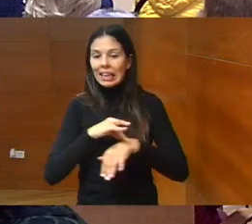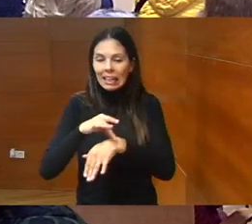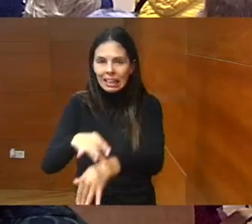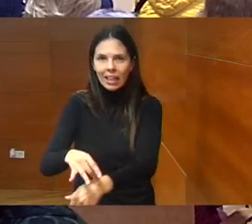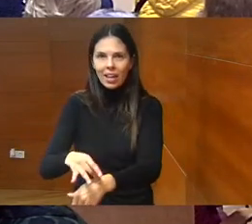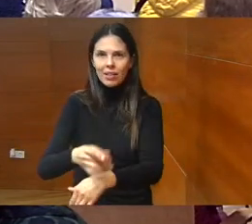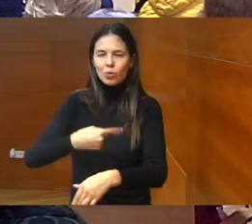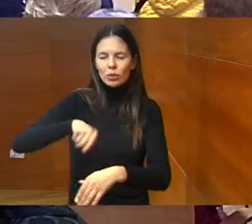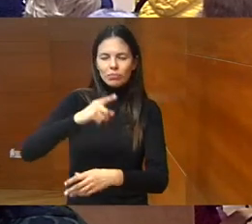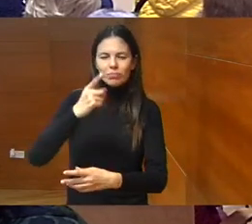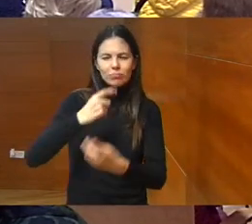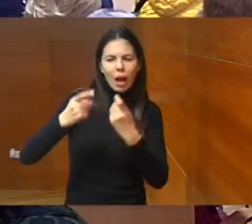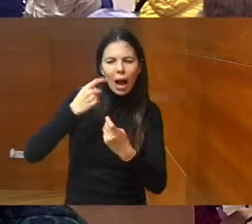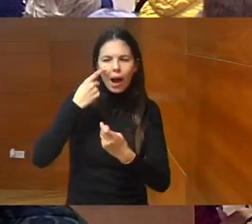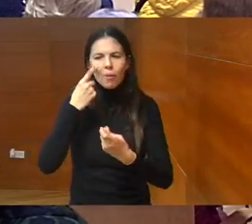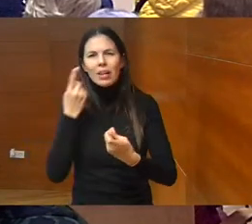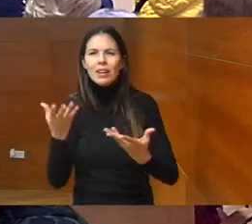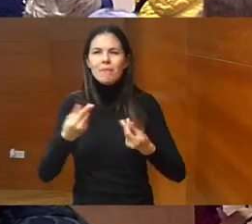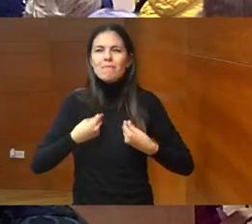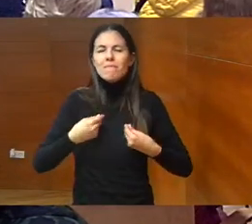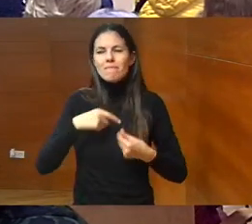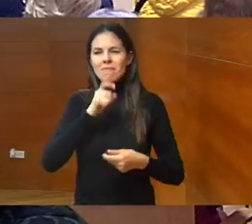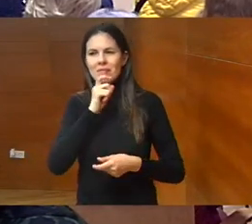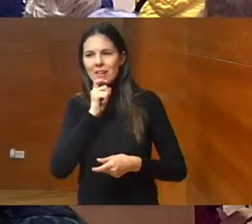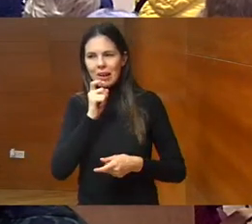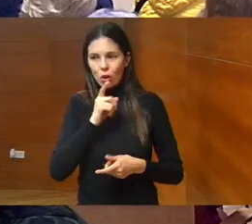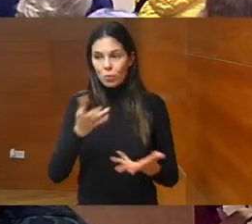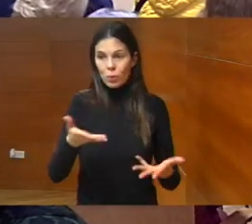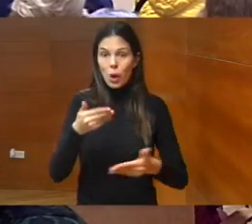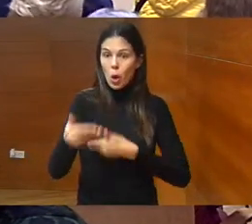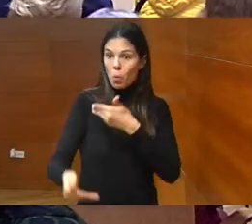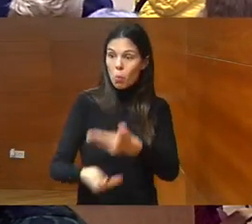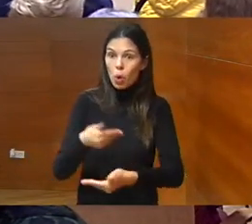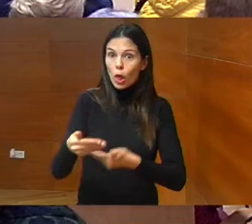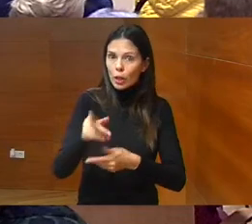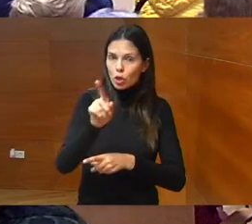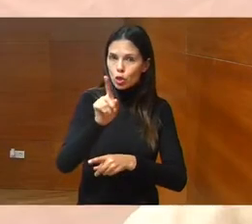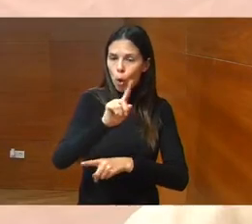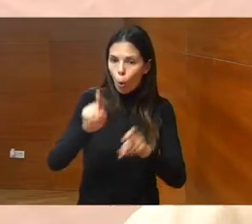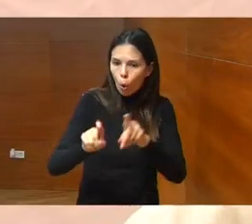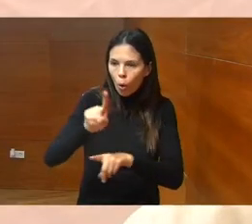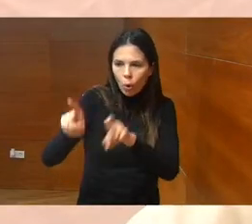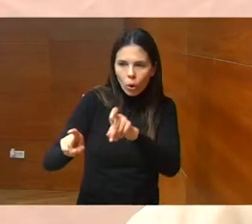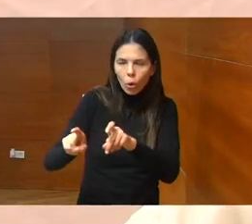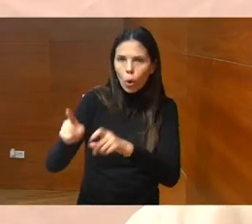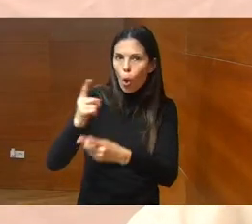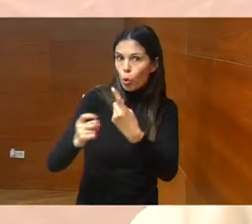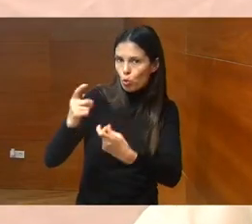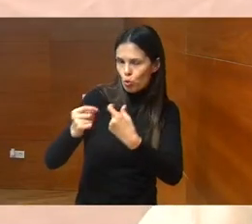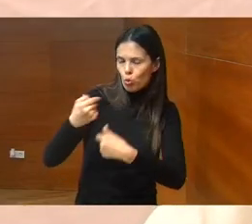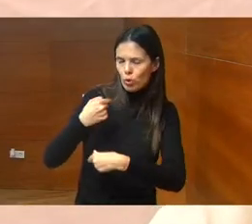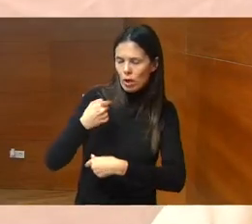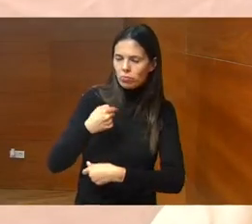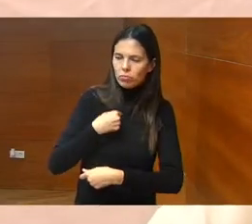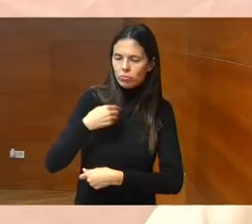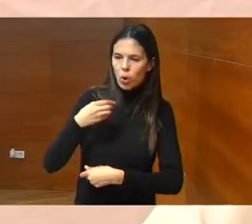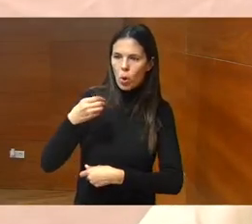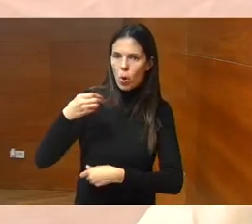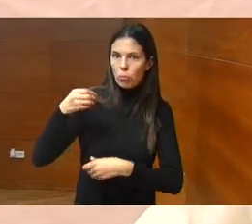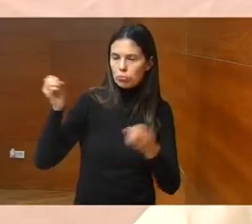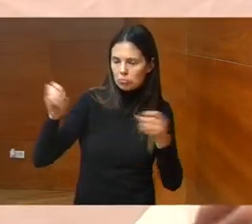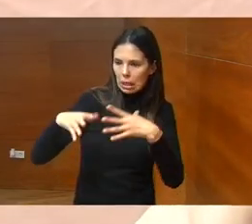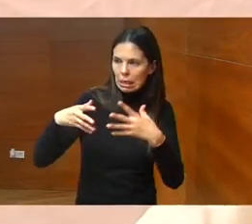pesquisas sobre opercuso vital de Lisa en ese proceso de consultas que huye y haz haciendo a Mila